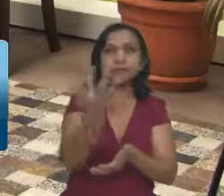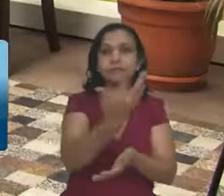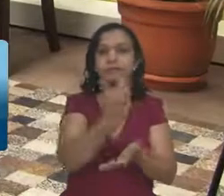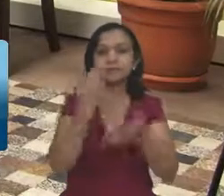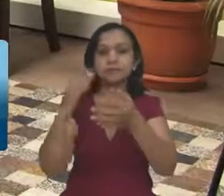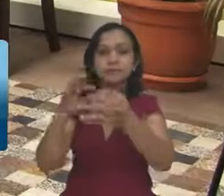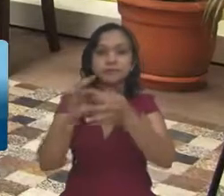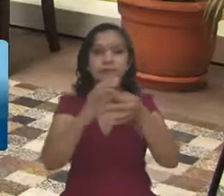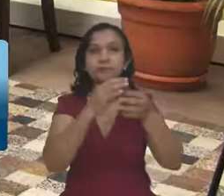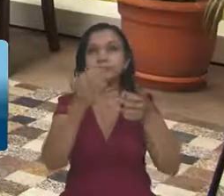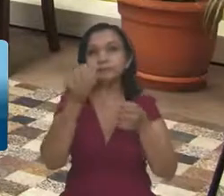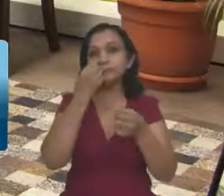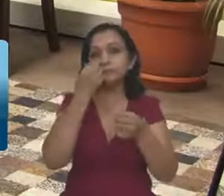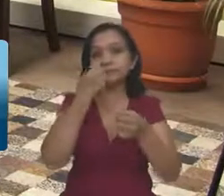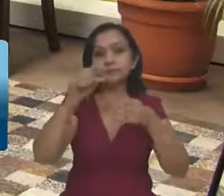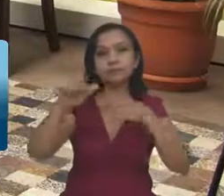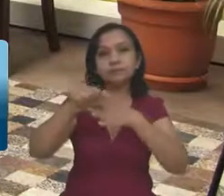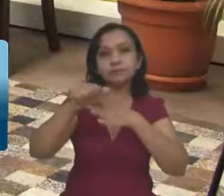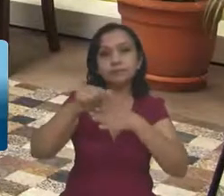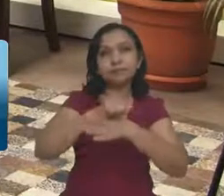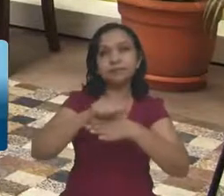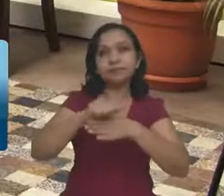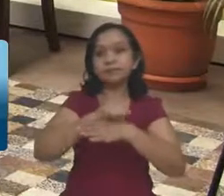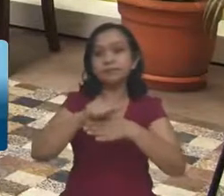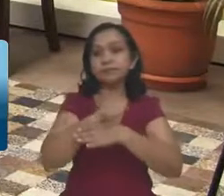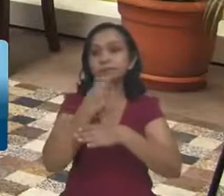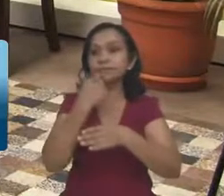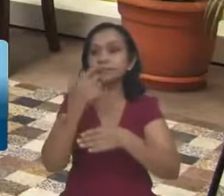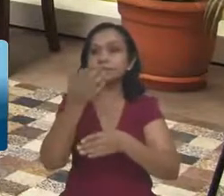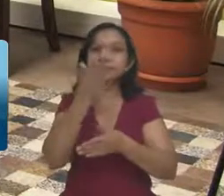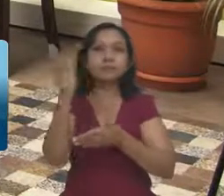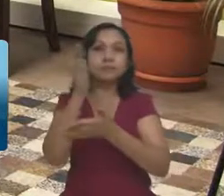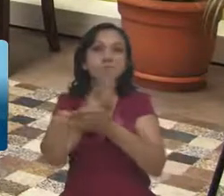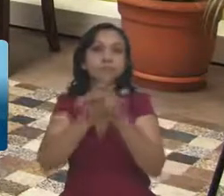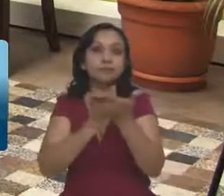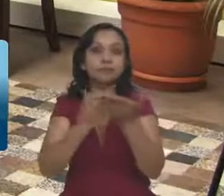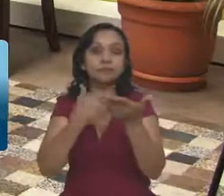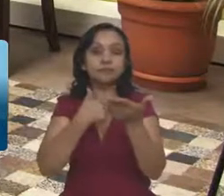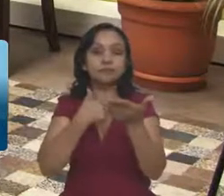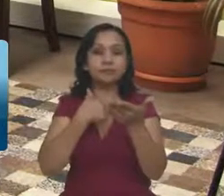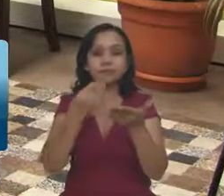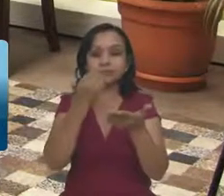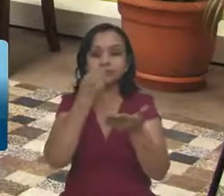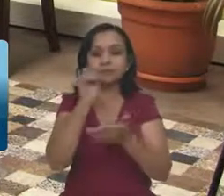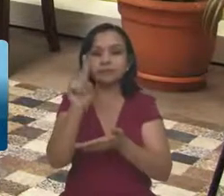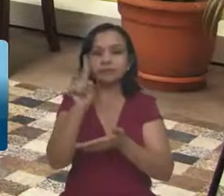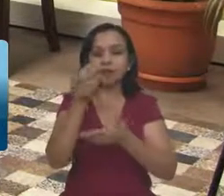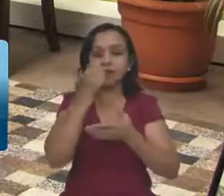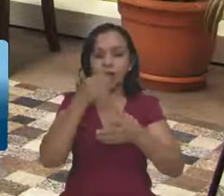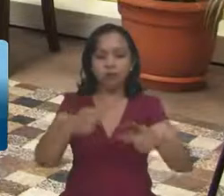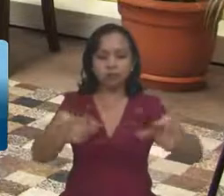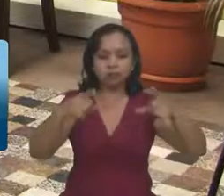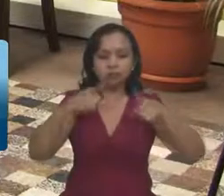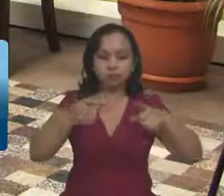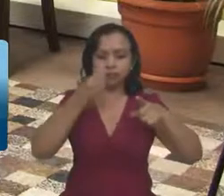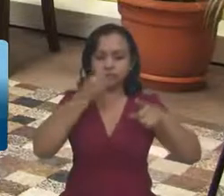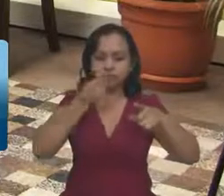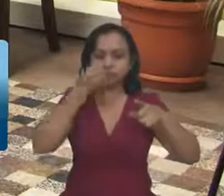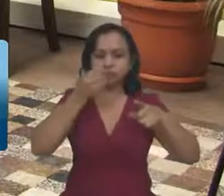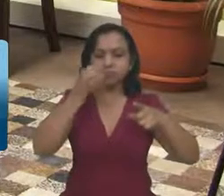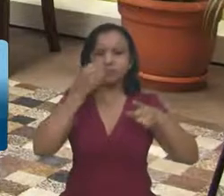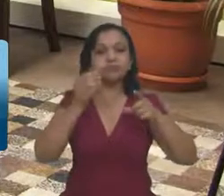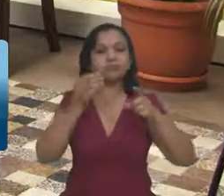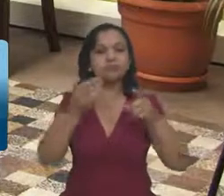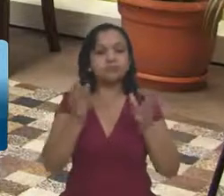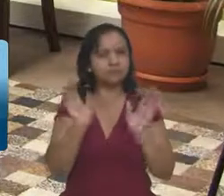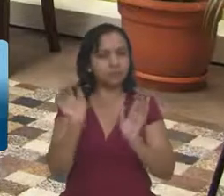la alimentación, el ejercicio, porque a veces cometemos el error, dice que voy a comer por dos. No, señores, hay que comer bien.